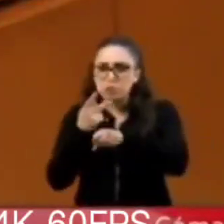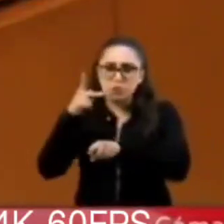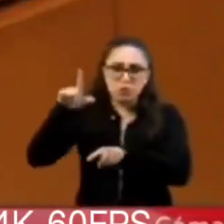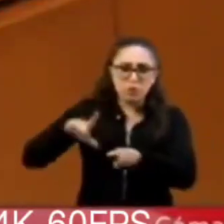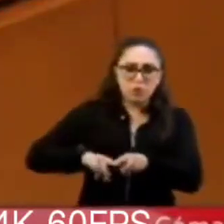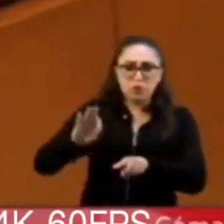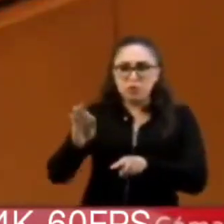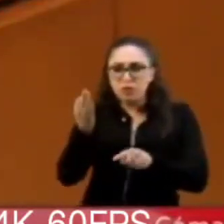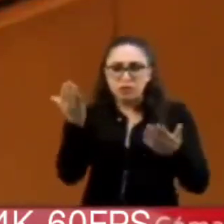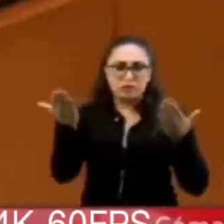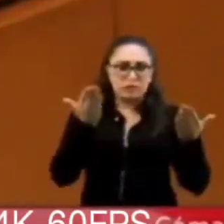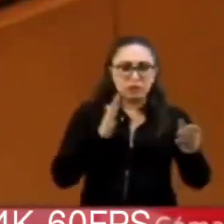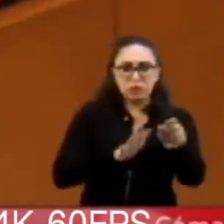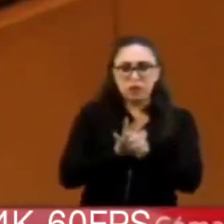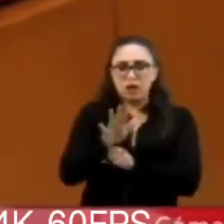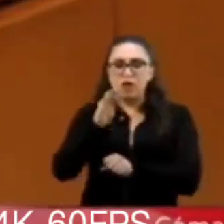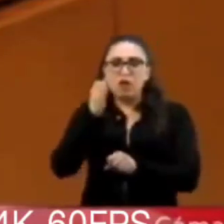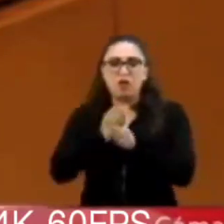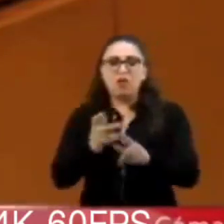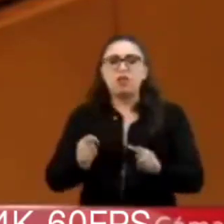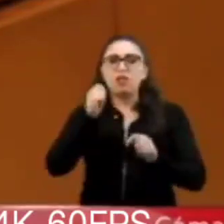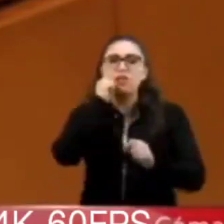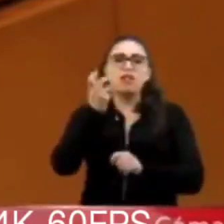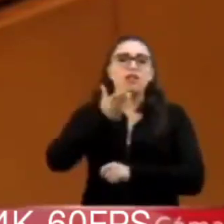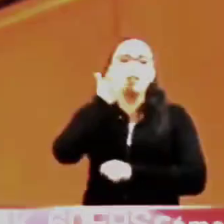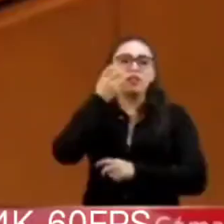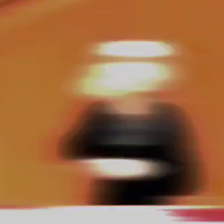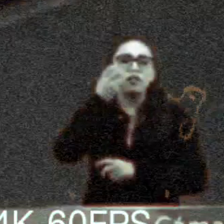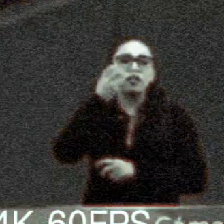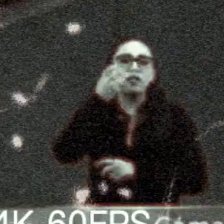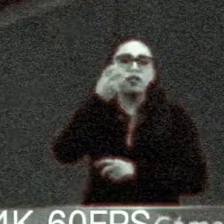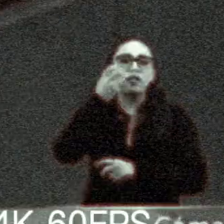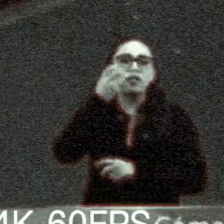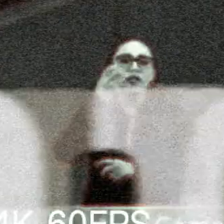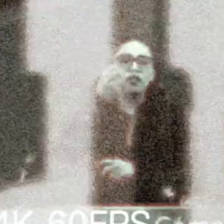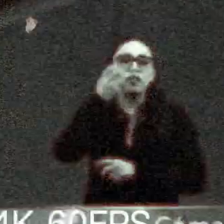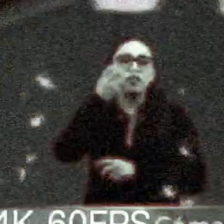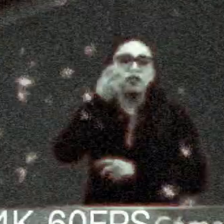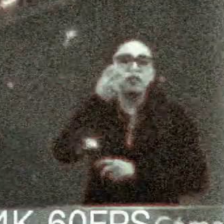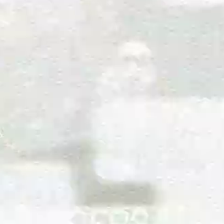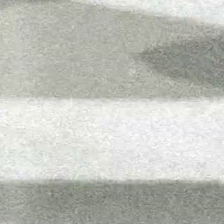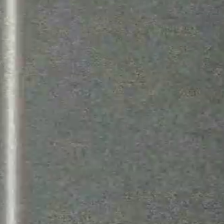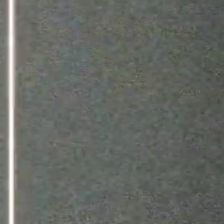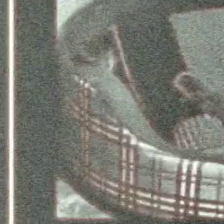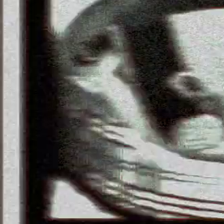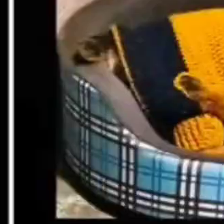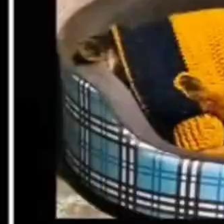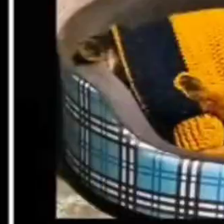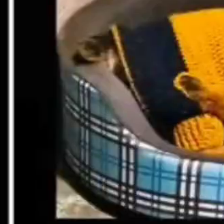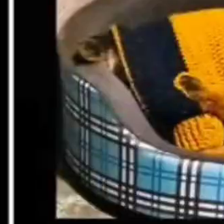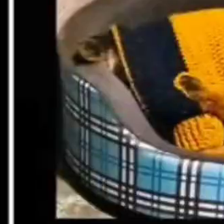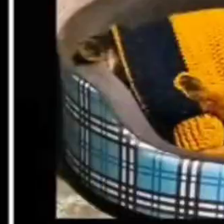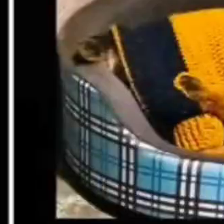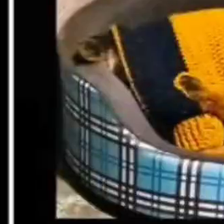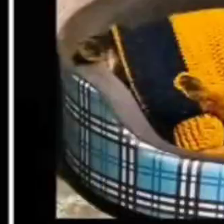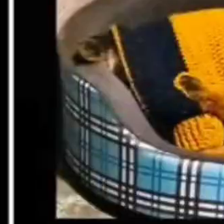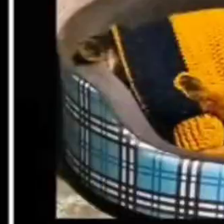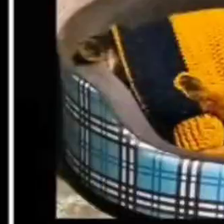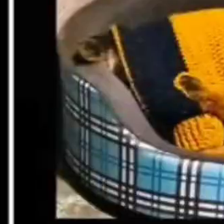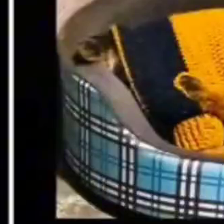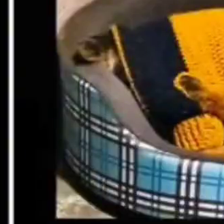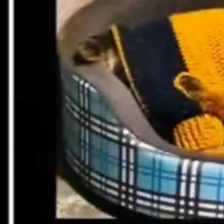lo que necesita la sociedad, lo que necesita México, es que trabajemos.